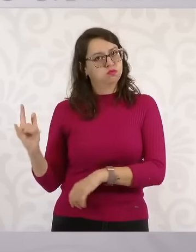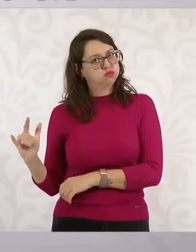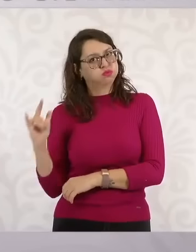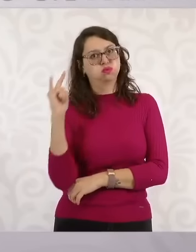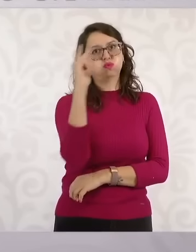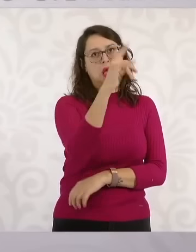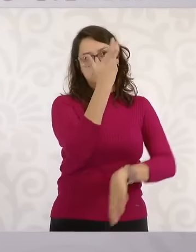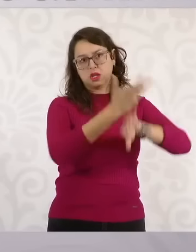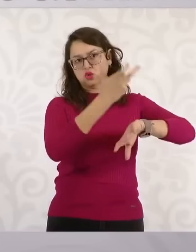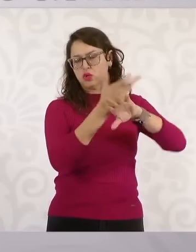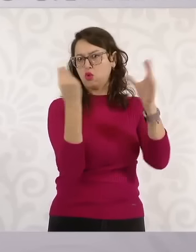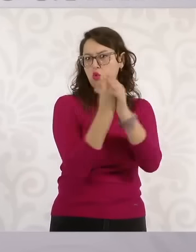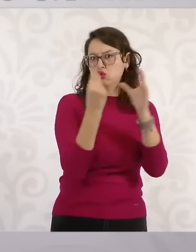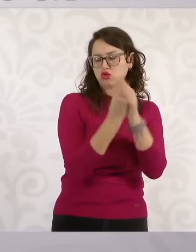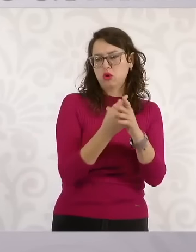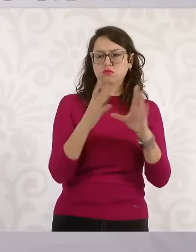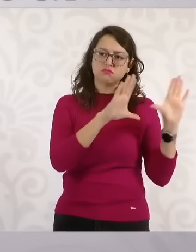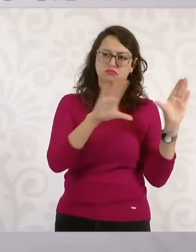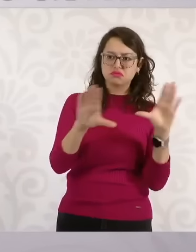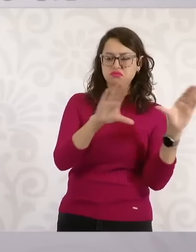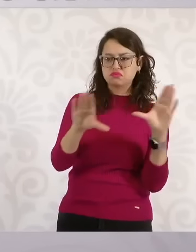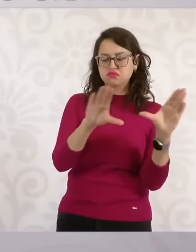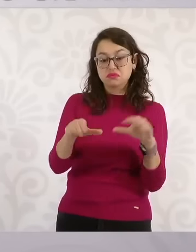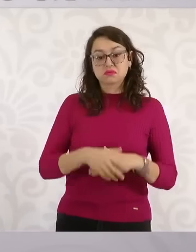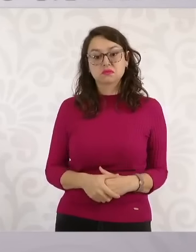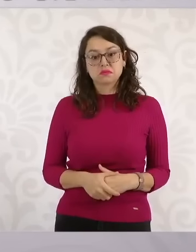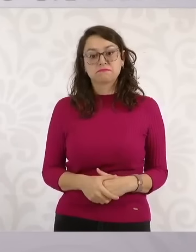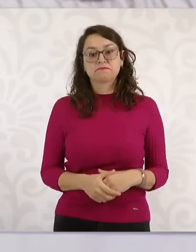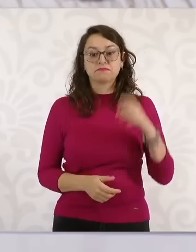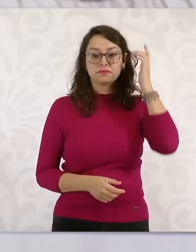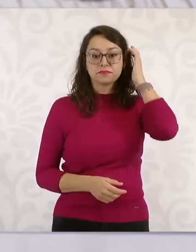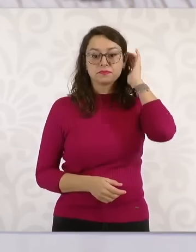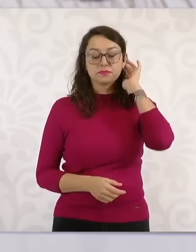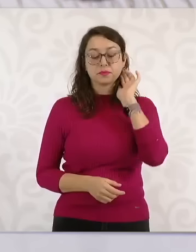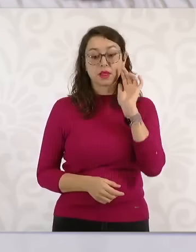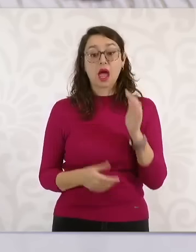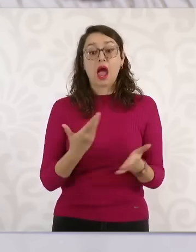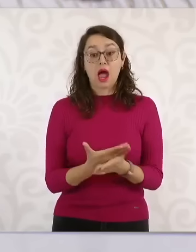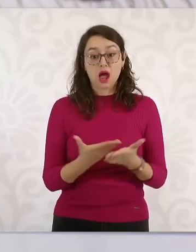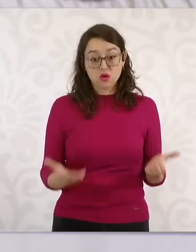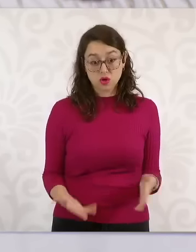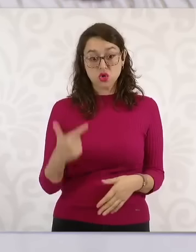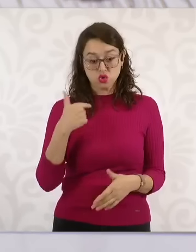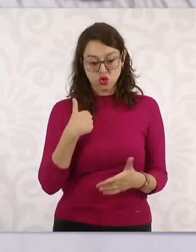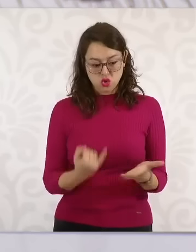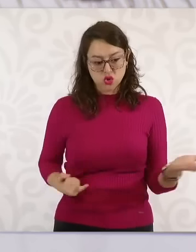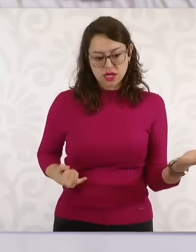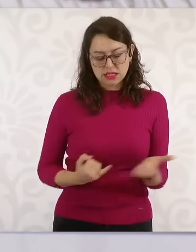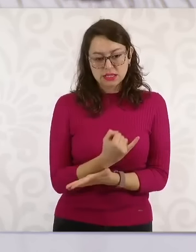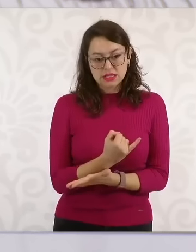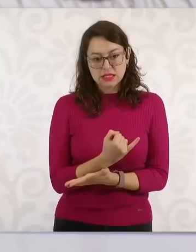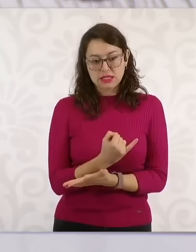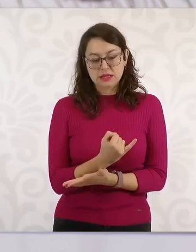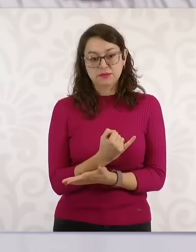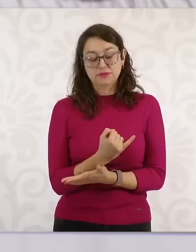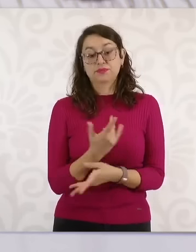Hemos tomado la decisión, o he tomado la decisión, vamos a decirlo así, de que cuando sea